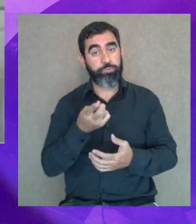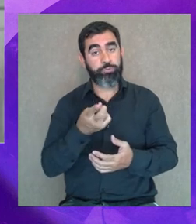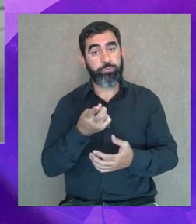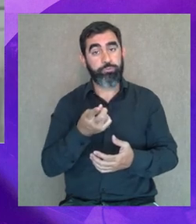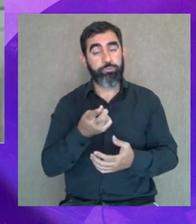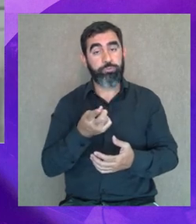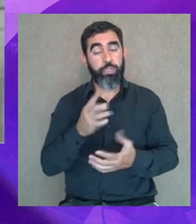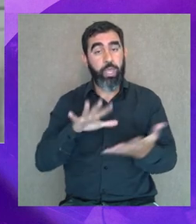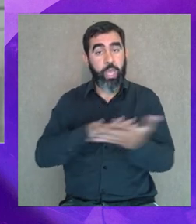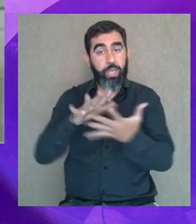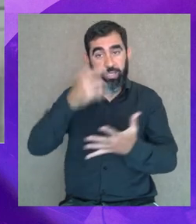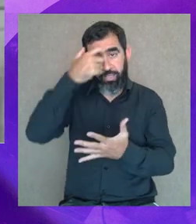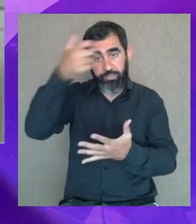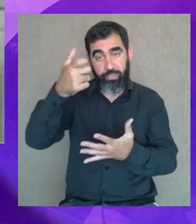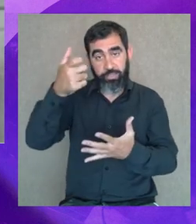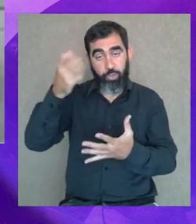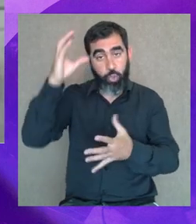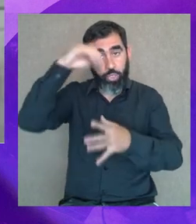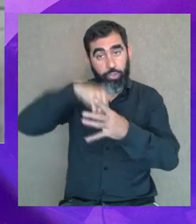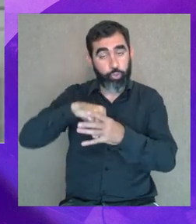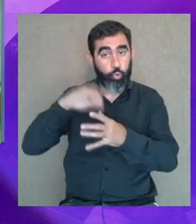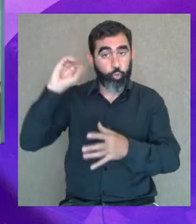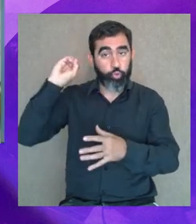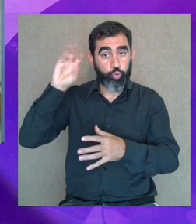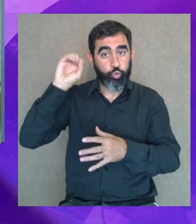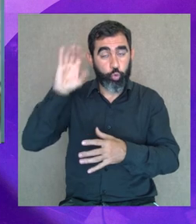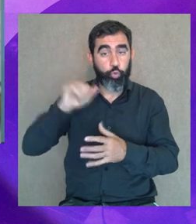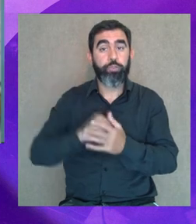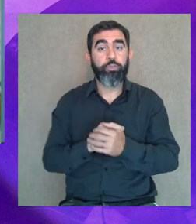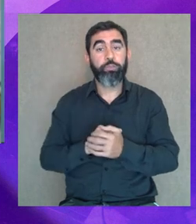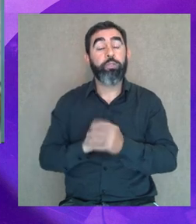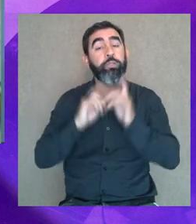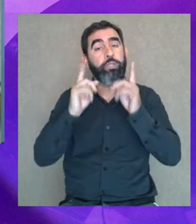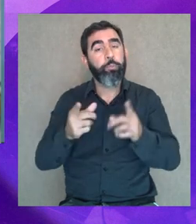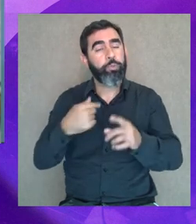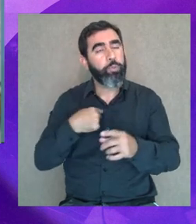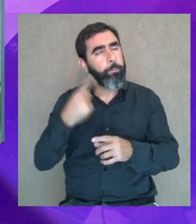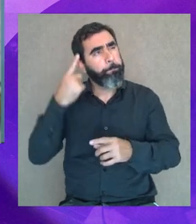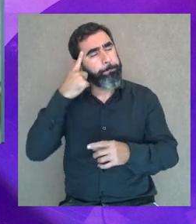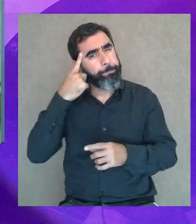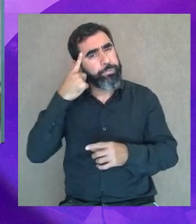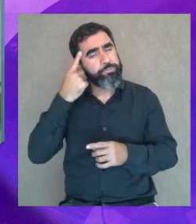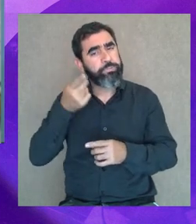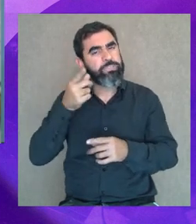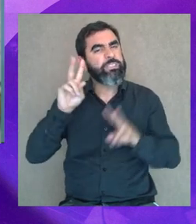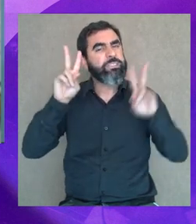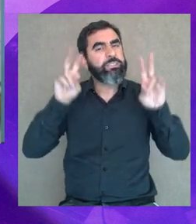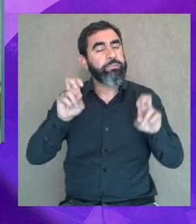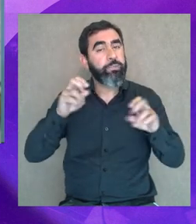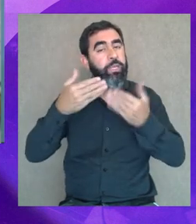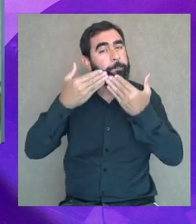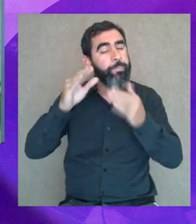parte del área técnica dentro del auditorio y también se pensaba este desde que